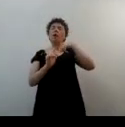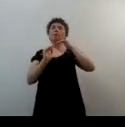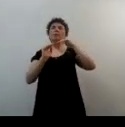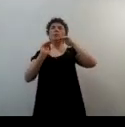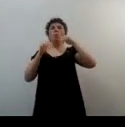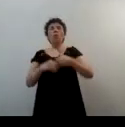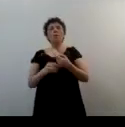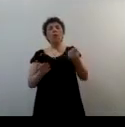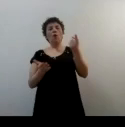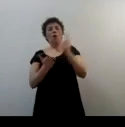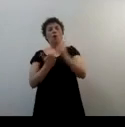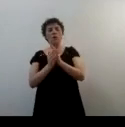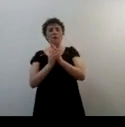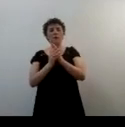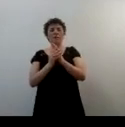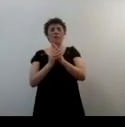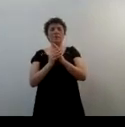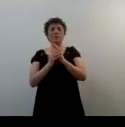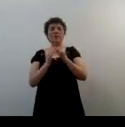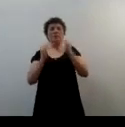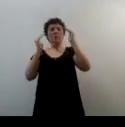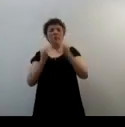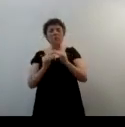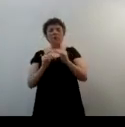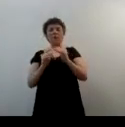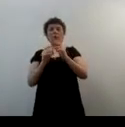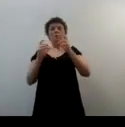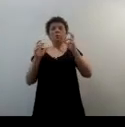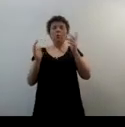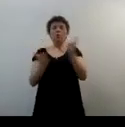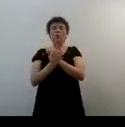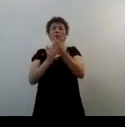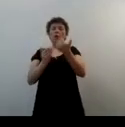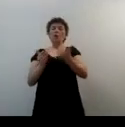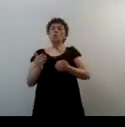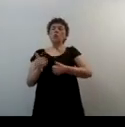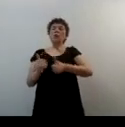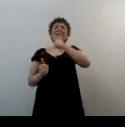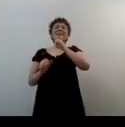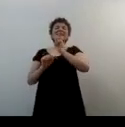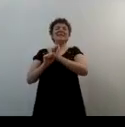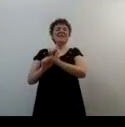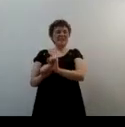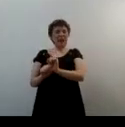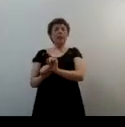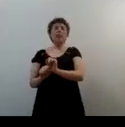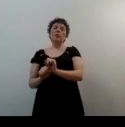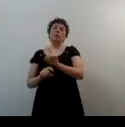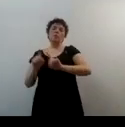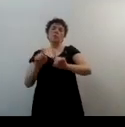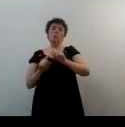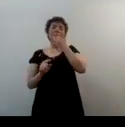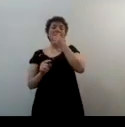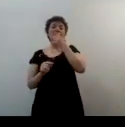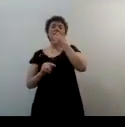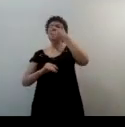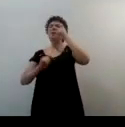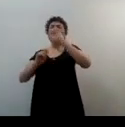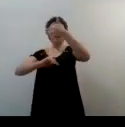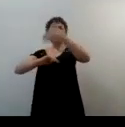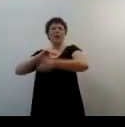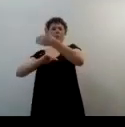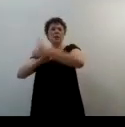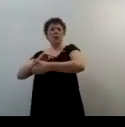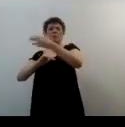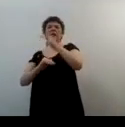rebote metabólico, digamos, que es en esa resistencia a la insulina. Por eso es muy habitual que cuando uno hace una persona restrictiva en carbohidratos, adelgaza muy